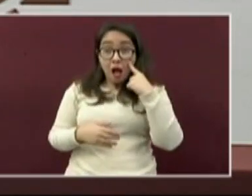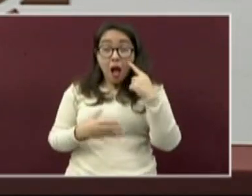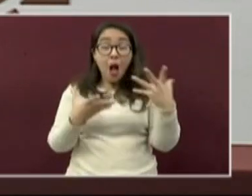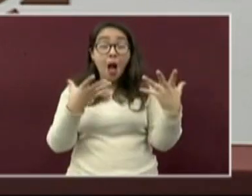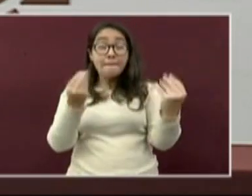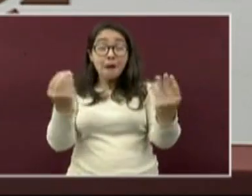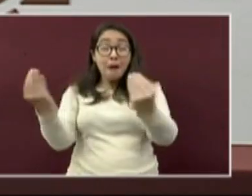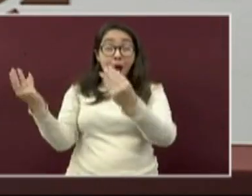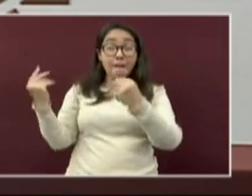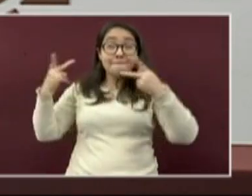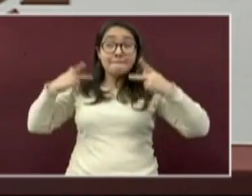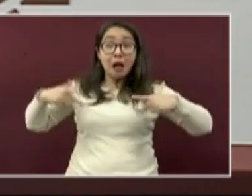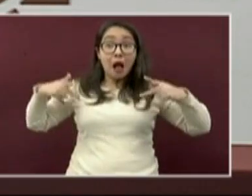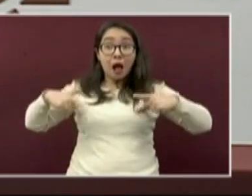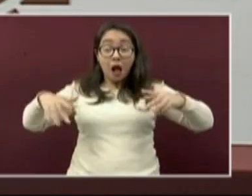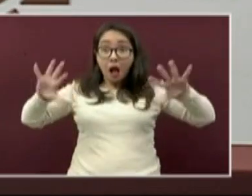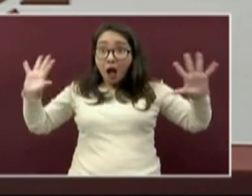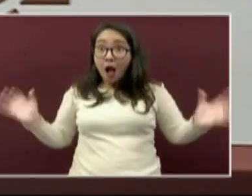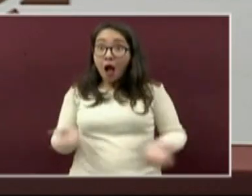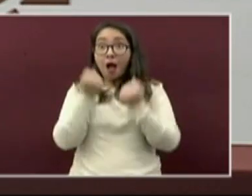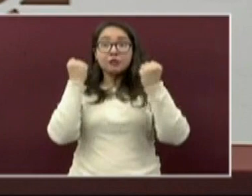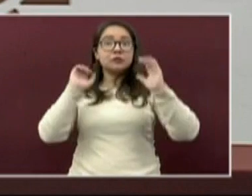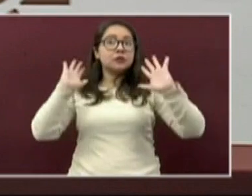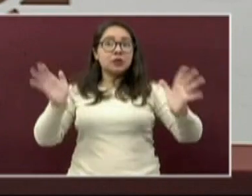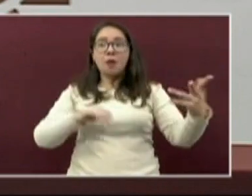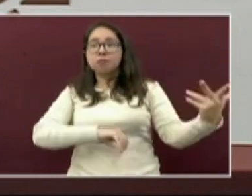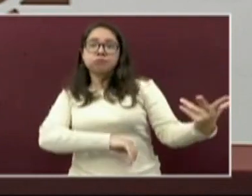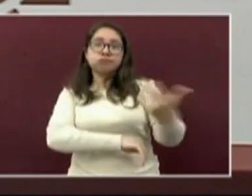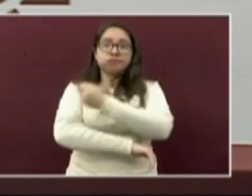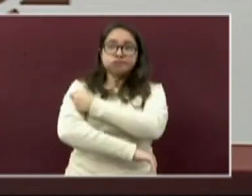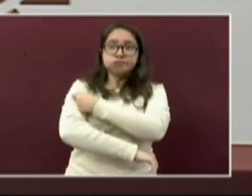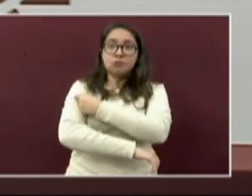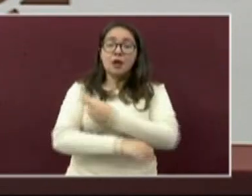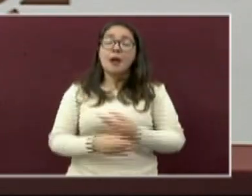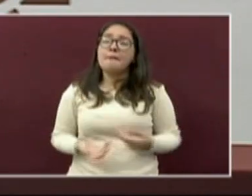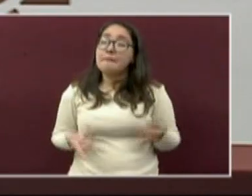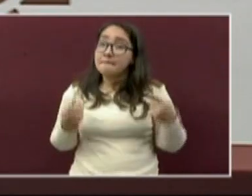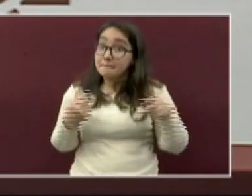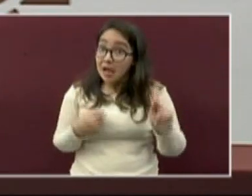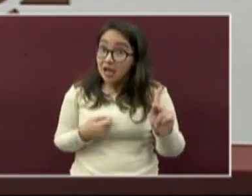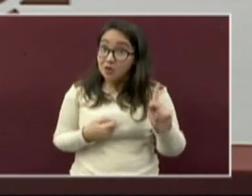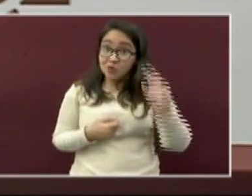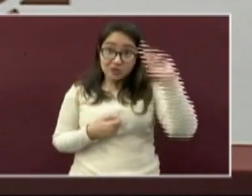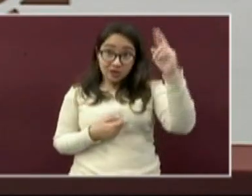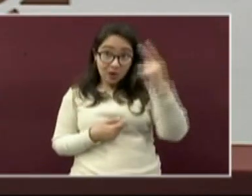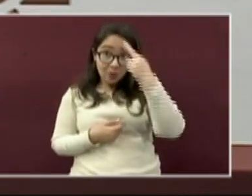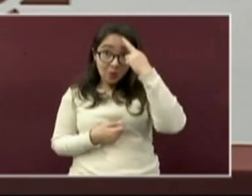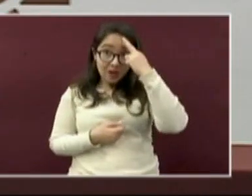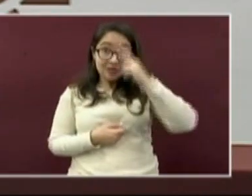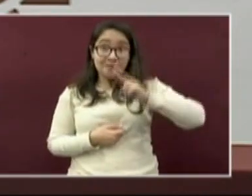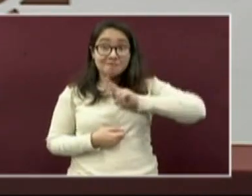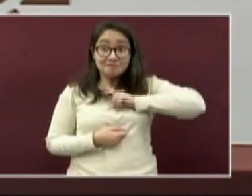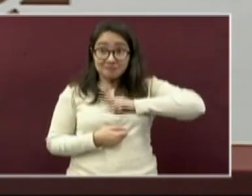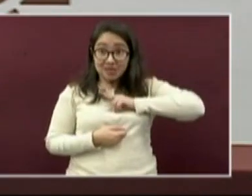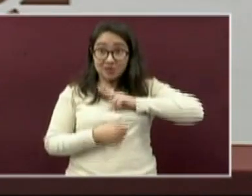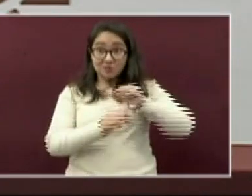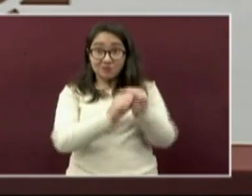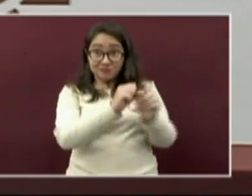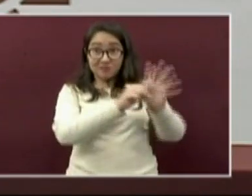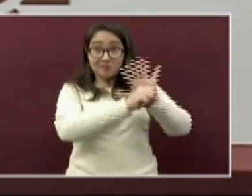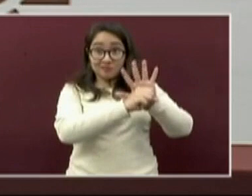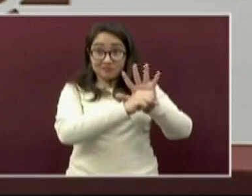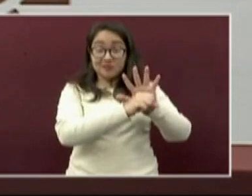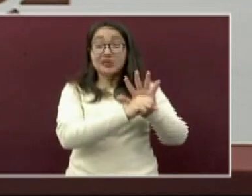personas se han salvado pero les recuerdo el virus aún si